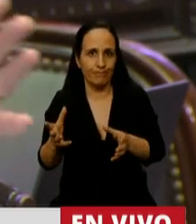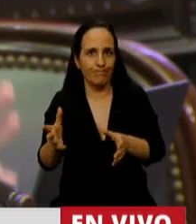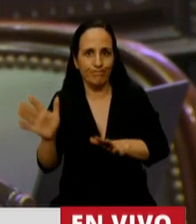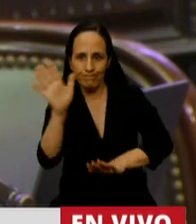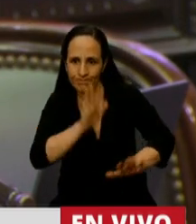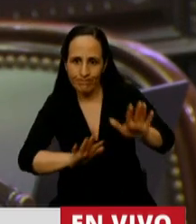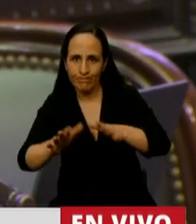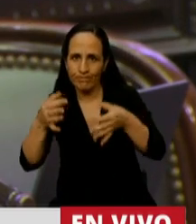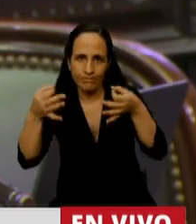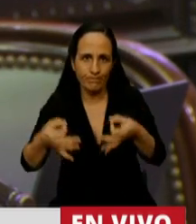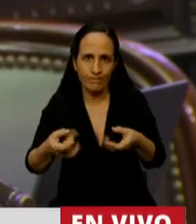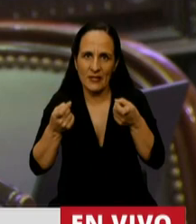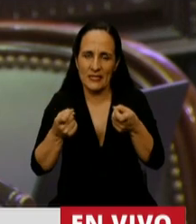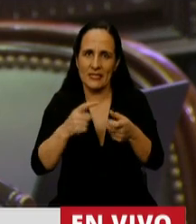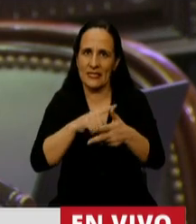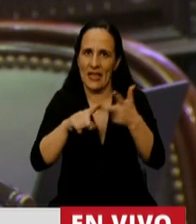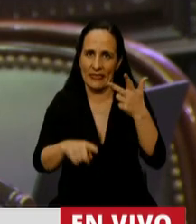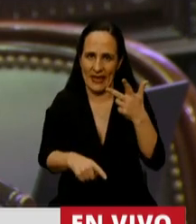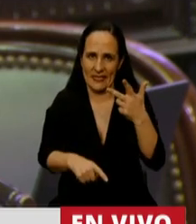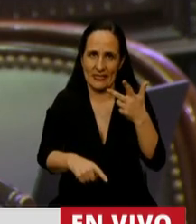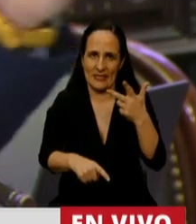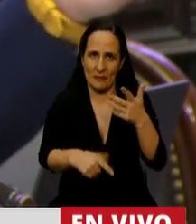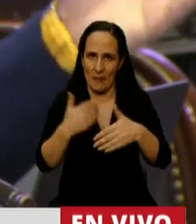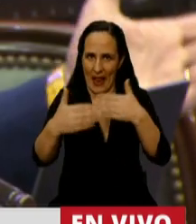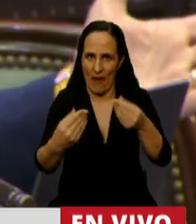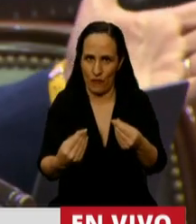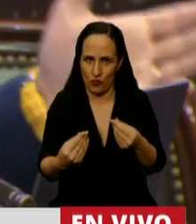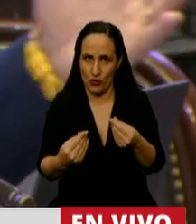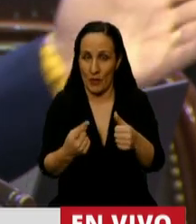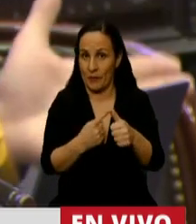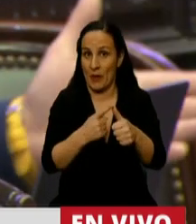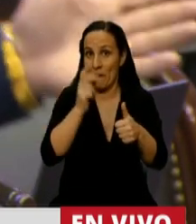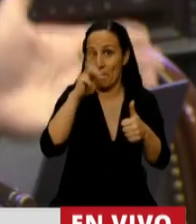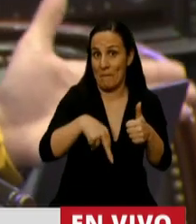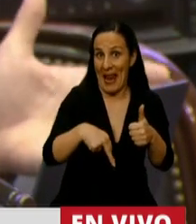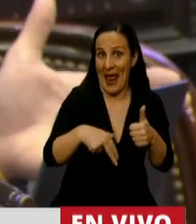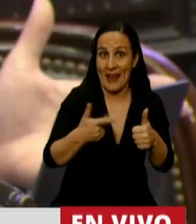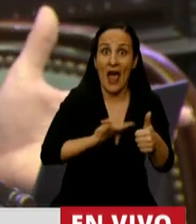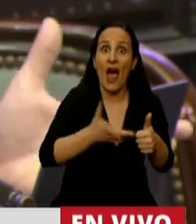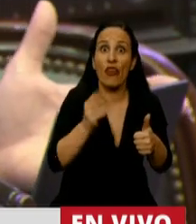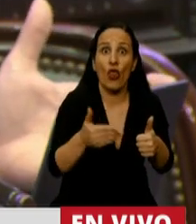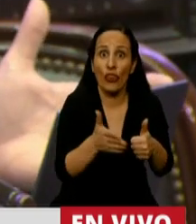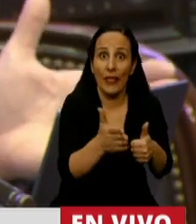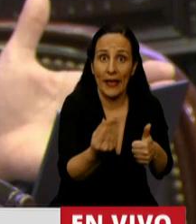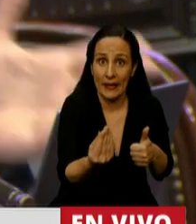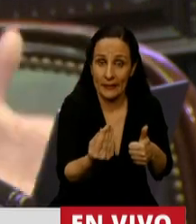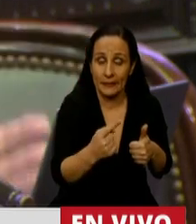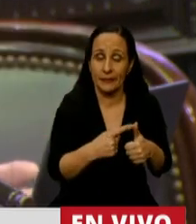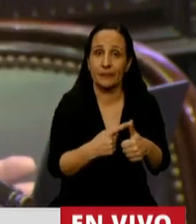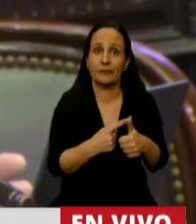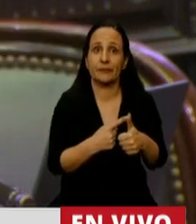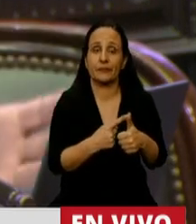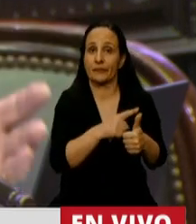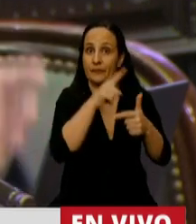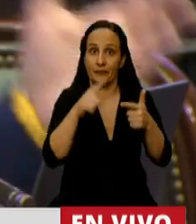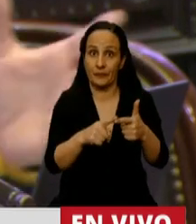falta varias cosas pero básicamente tres tiene que haber un plan una hoja de ruta saber hacia dónde vamos tiene que